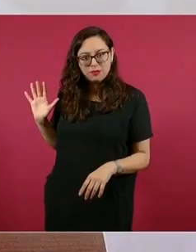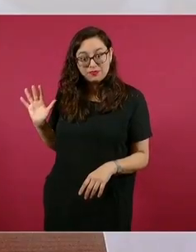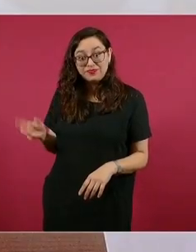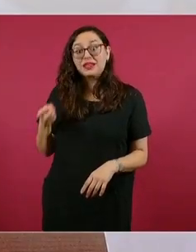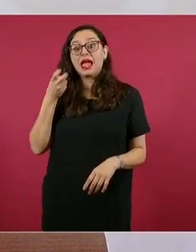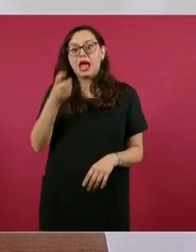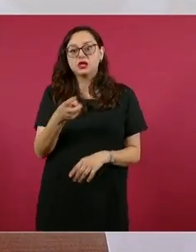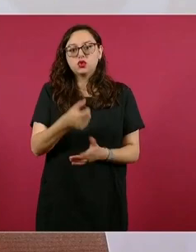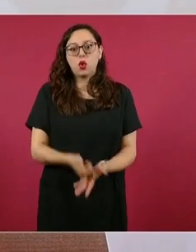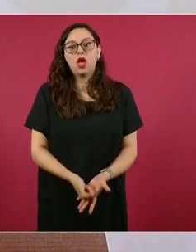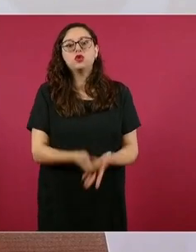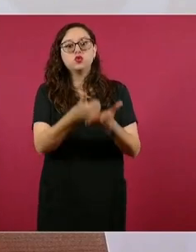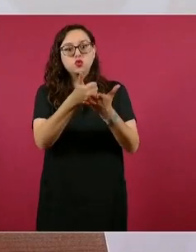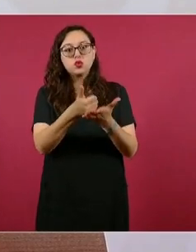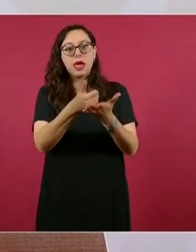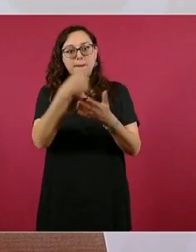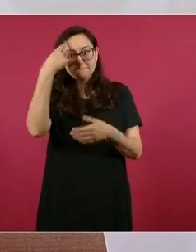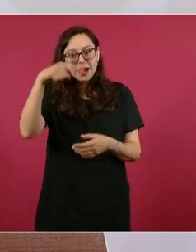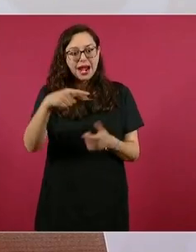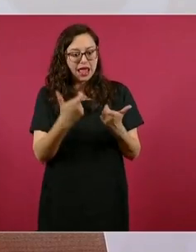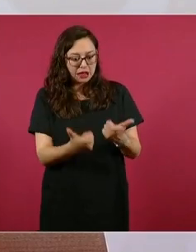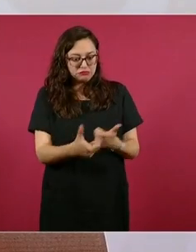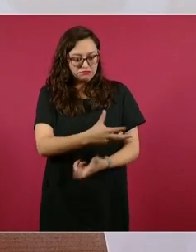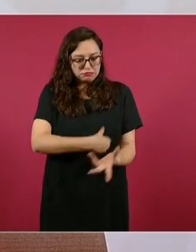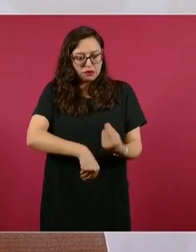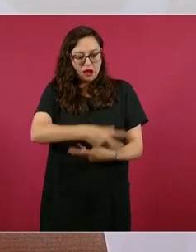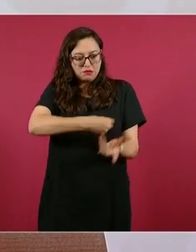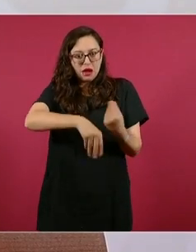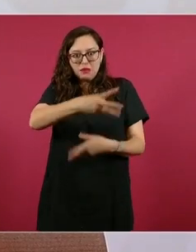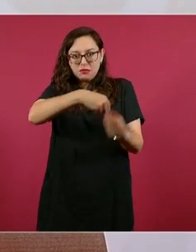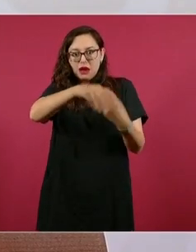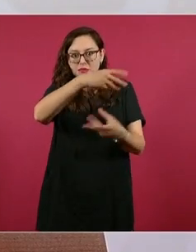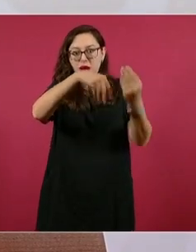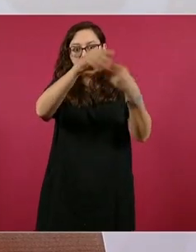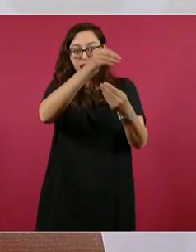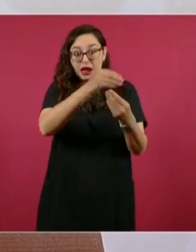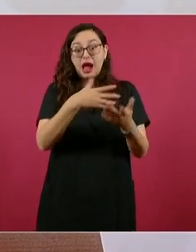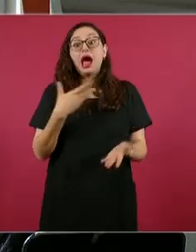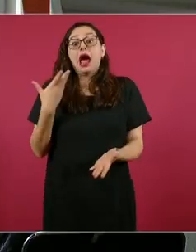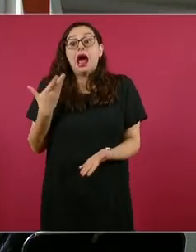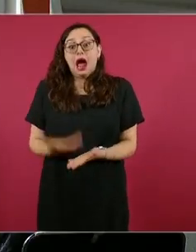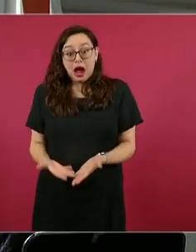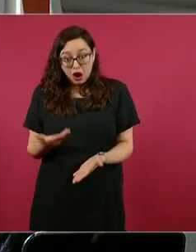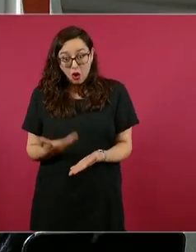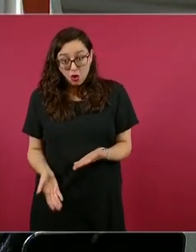Eso mismo a nosotros nos ha ayudado, porque